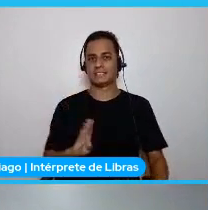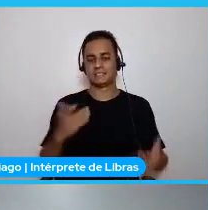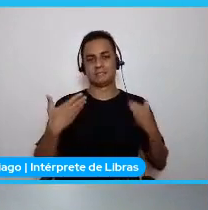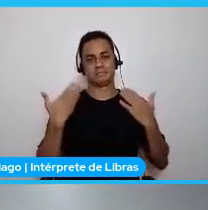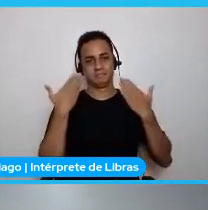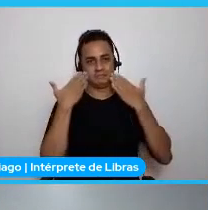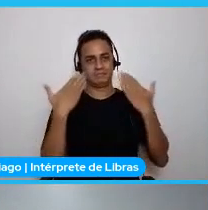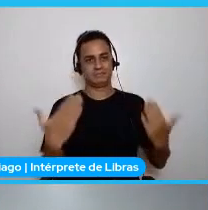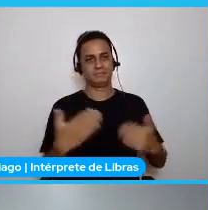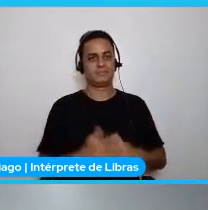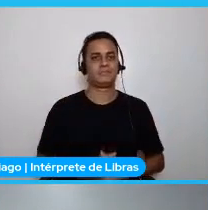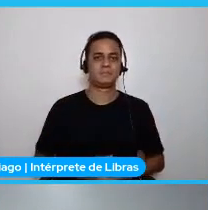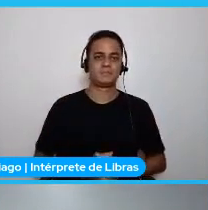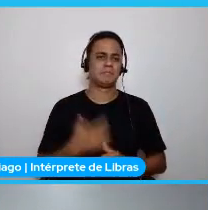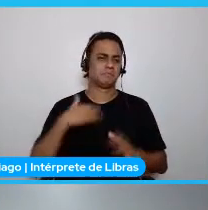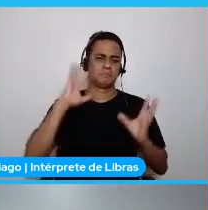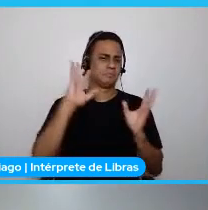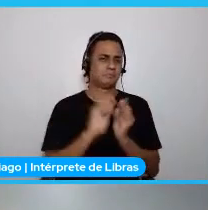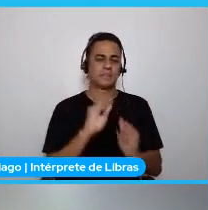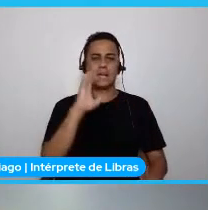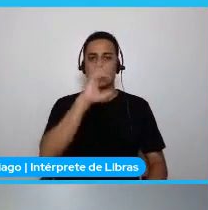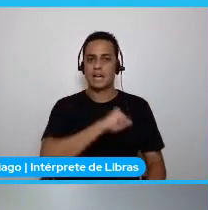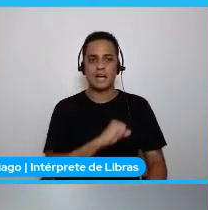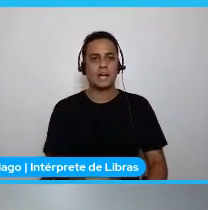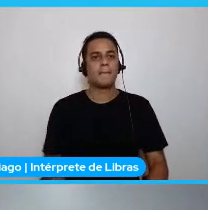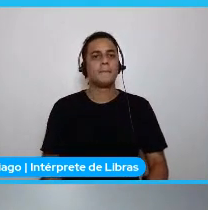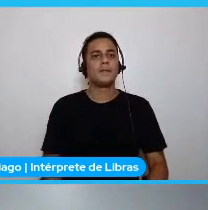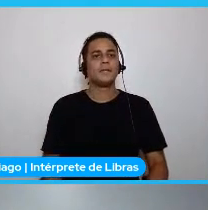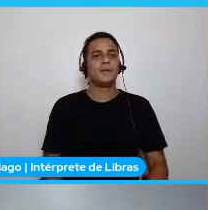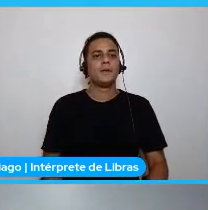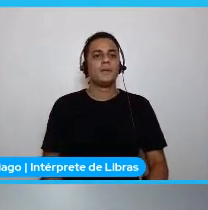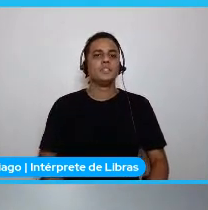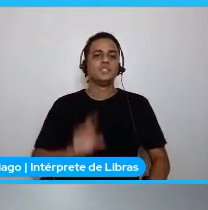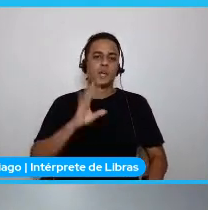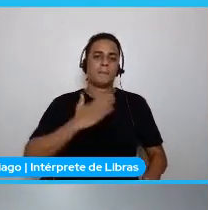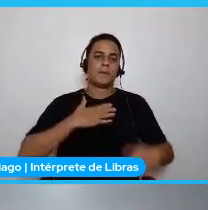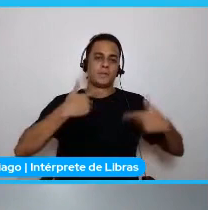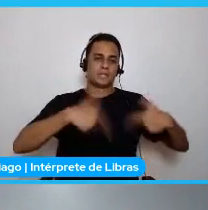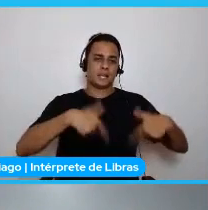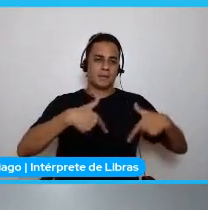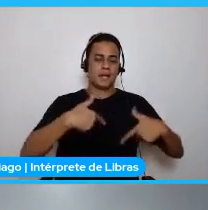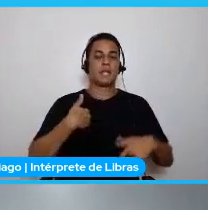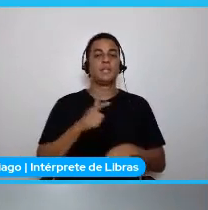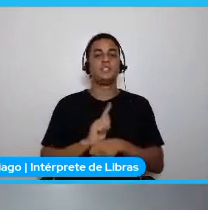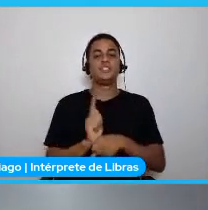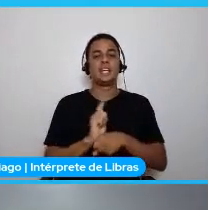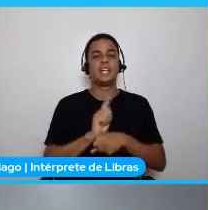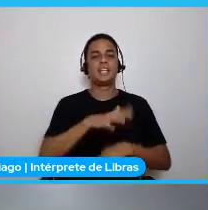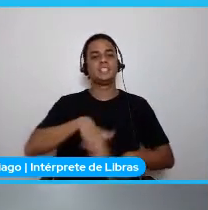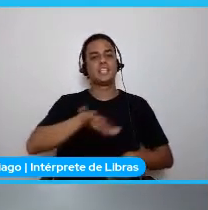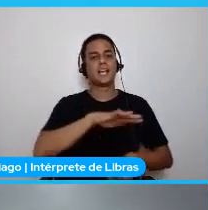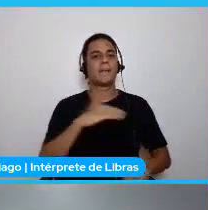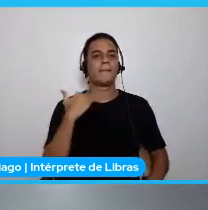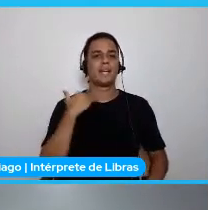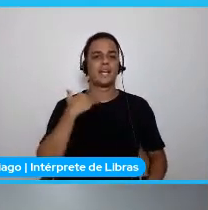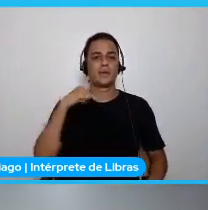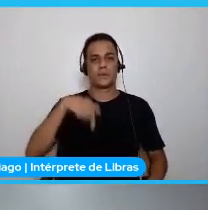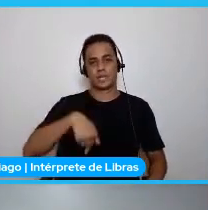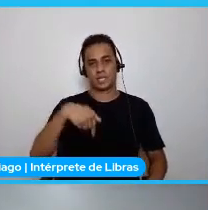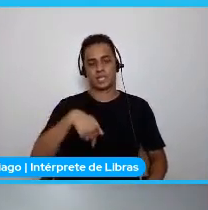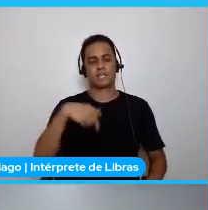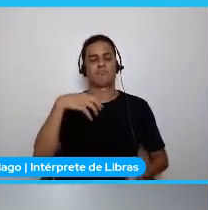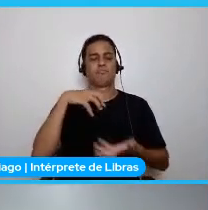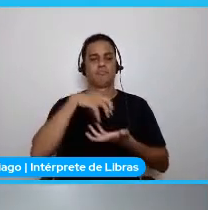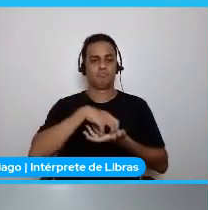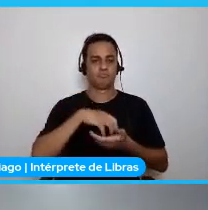voy a presentar muy brevemente, solamente la parte laboral, ¿no? Estuve gerenciando el área de mercadeo en un banco importante en Ecuador,